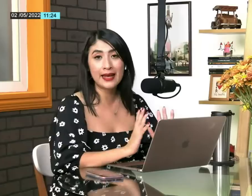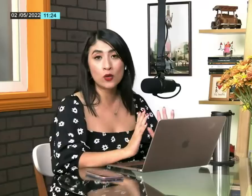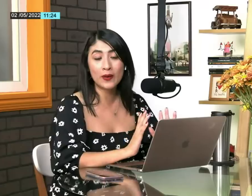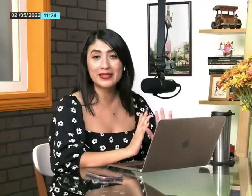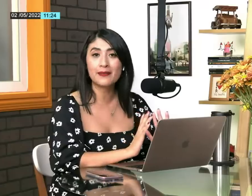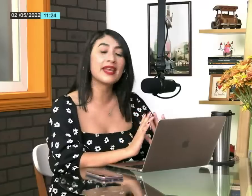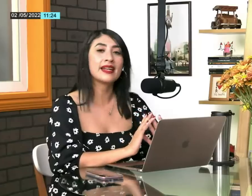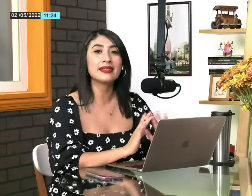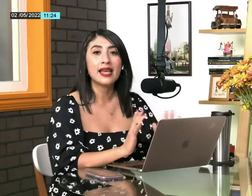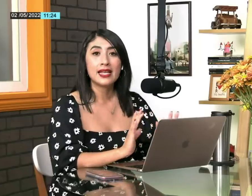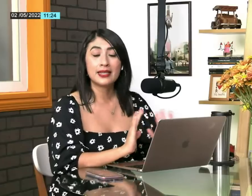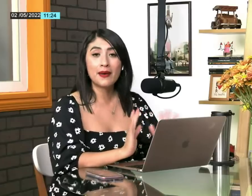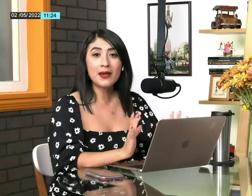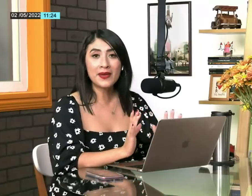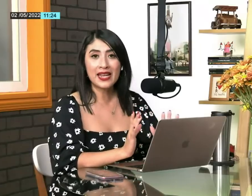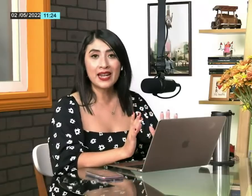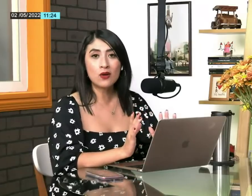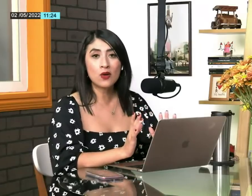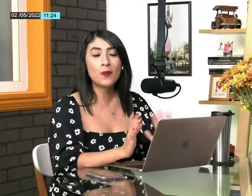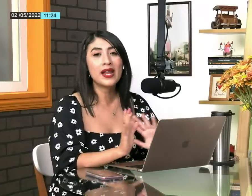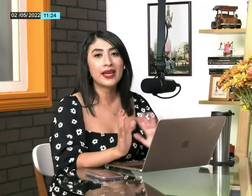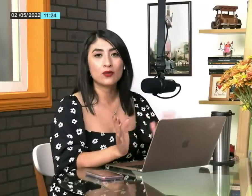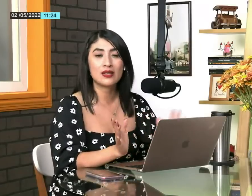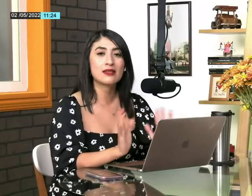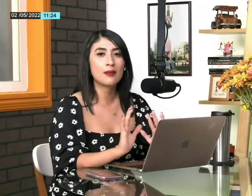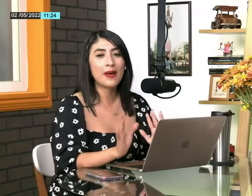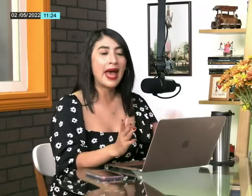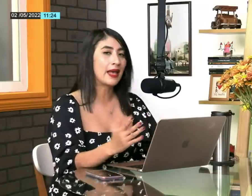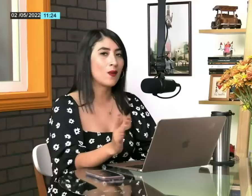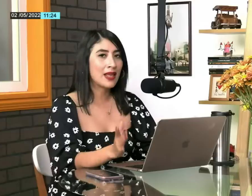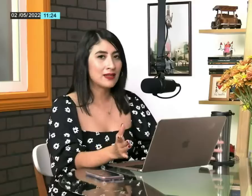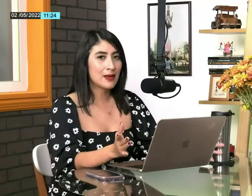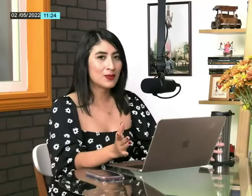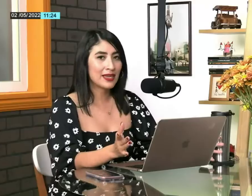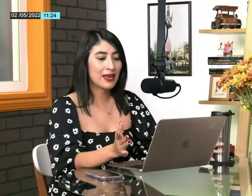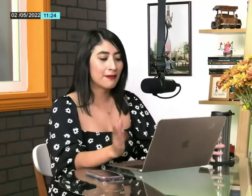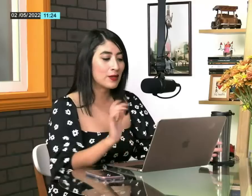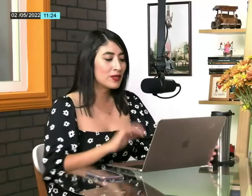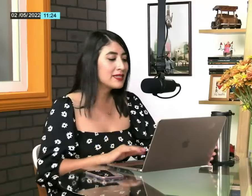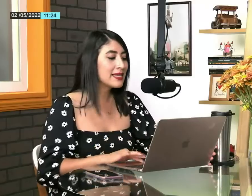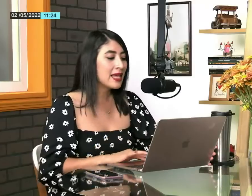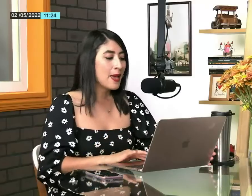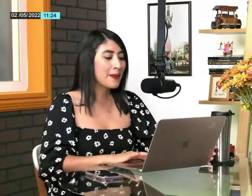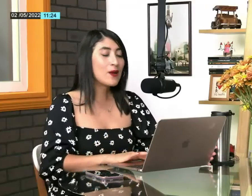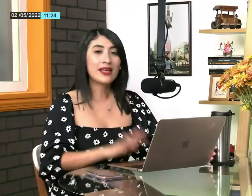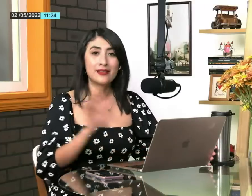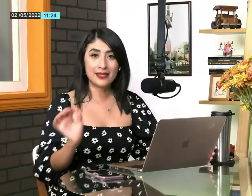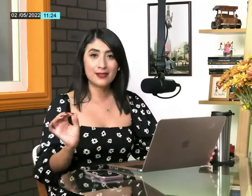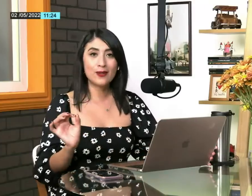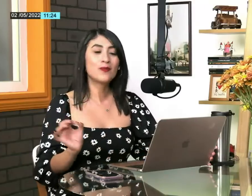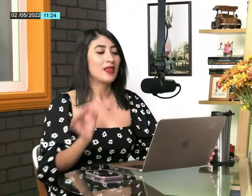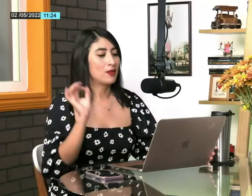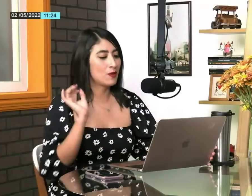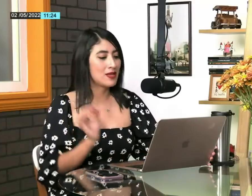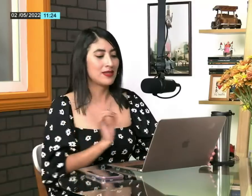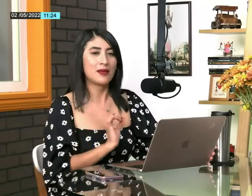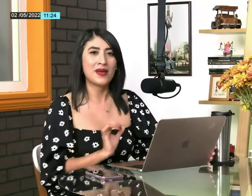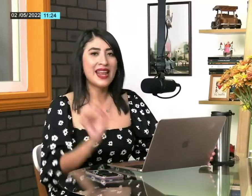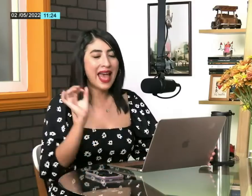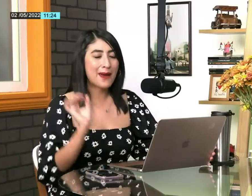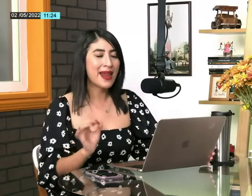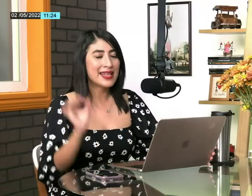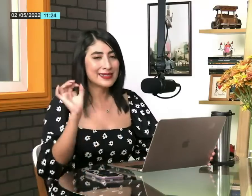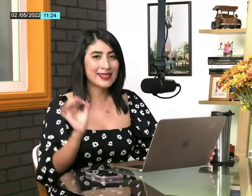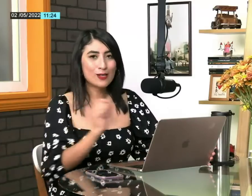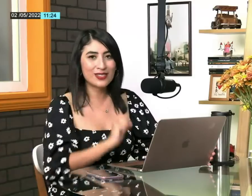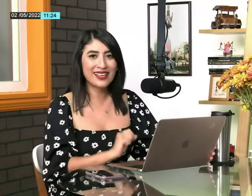se vayan acercando jueves y viernes si va a haber mañana era uno para que usted sepa a qué hora iniciamos aquí en café y noticias pero le insisto toda esta semana